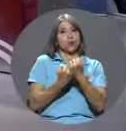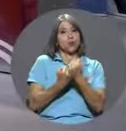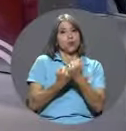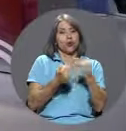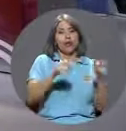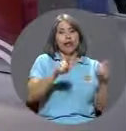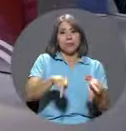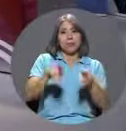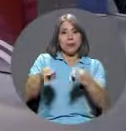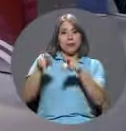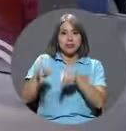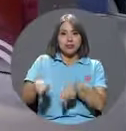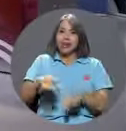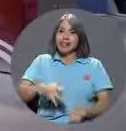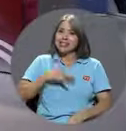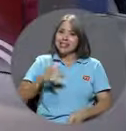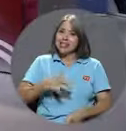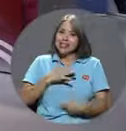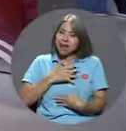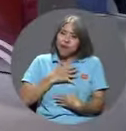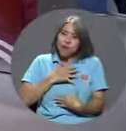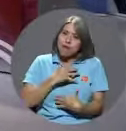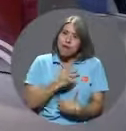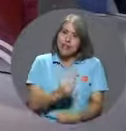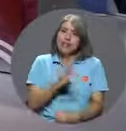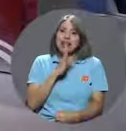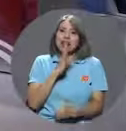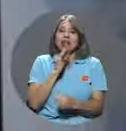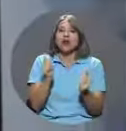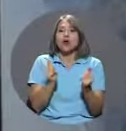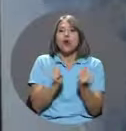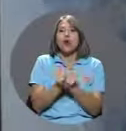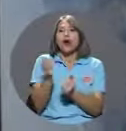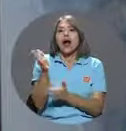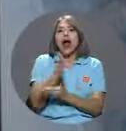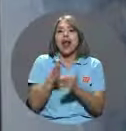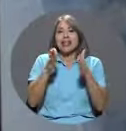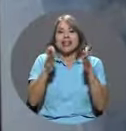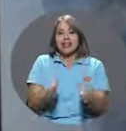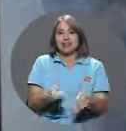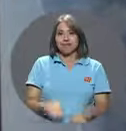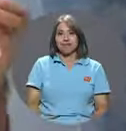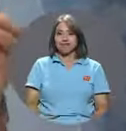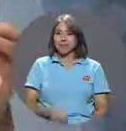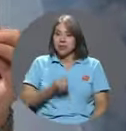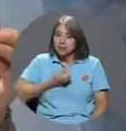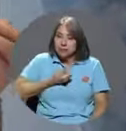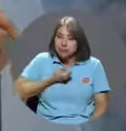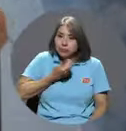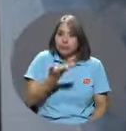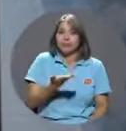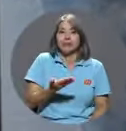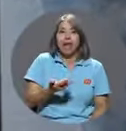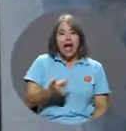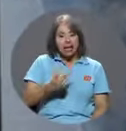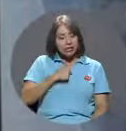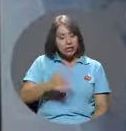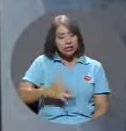Que la persona sienta la confianza de hablarlo con alguien, de hacer esa primera verbalización,